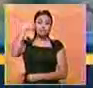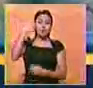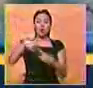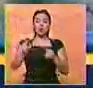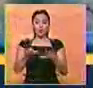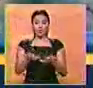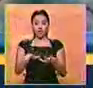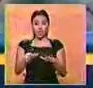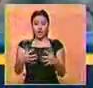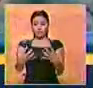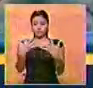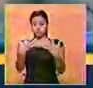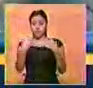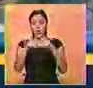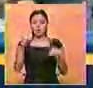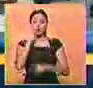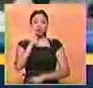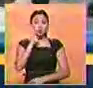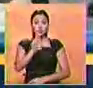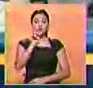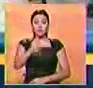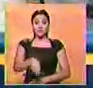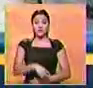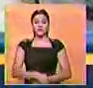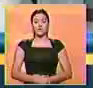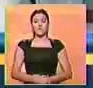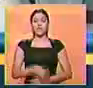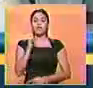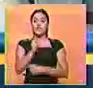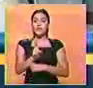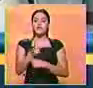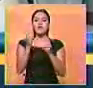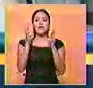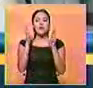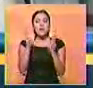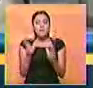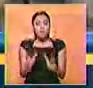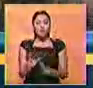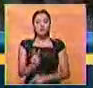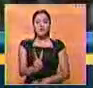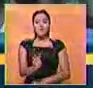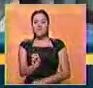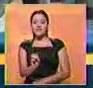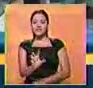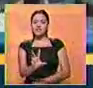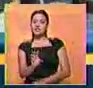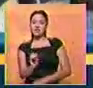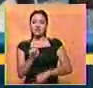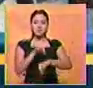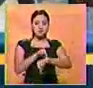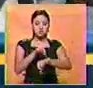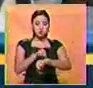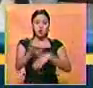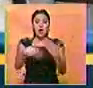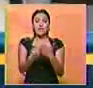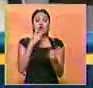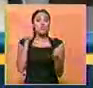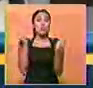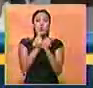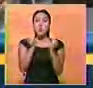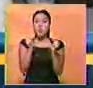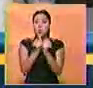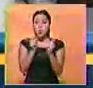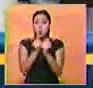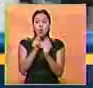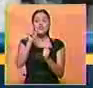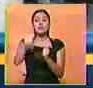de computadoras, toxinas, etcétera. Debemos dejarlo reposar alrededor de 20 a 30 minutos hasta que se ponga bien durito.